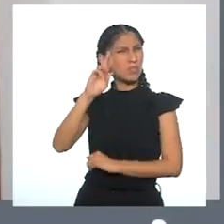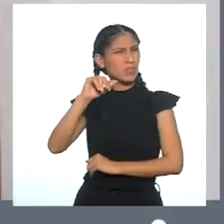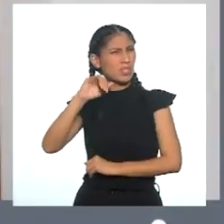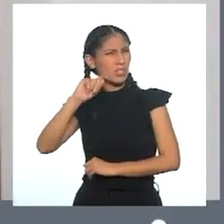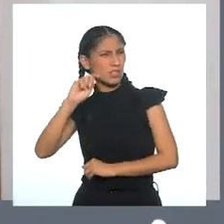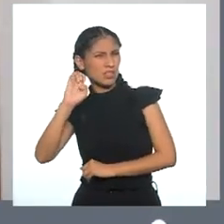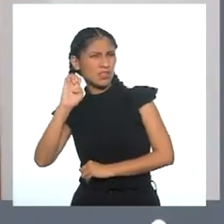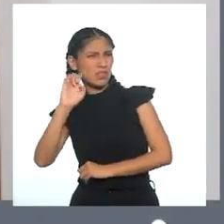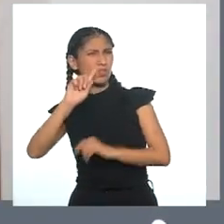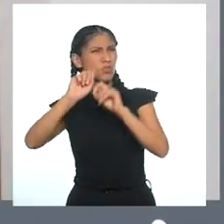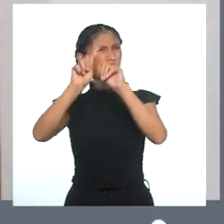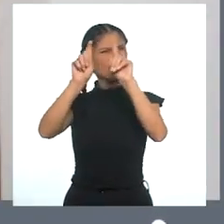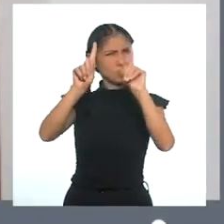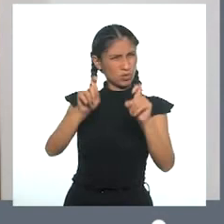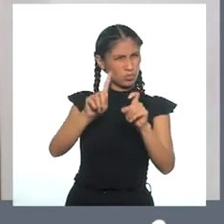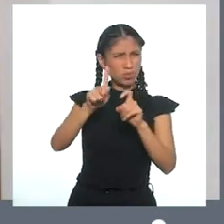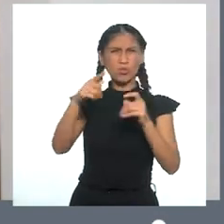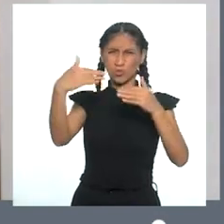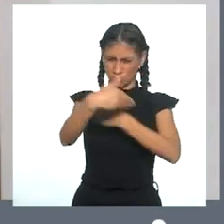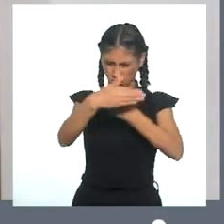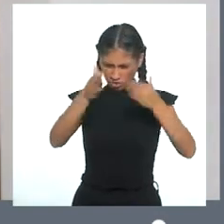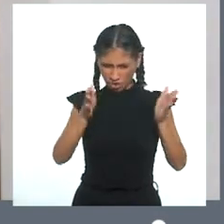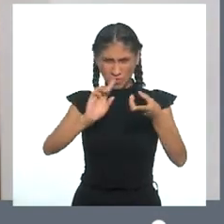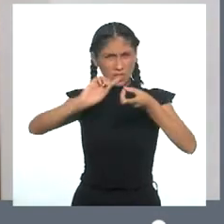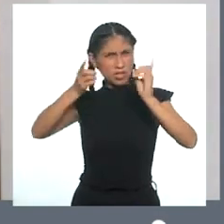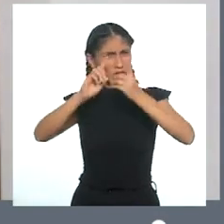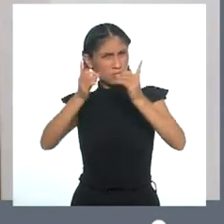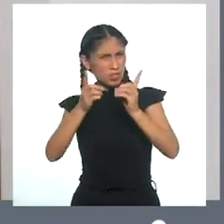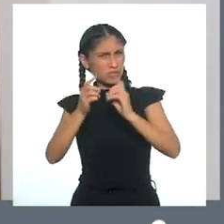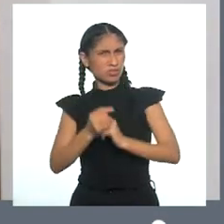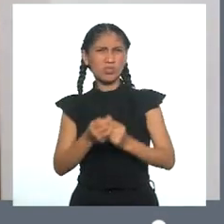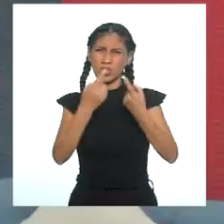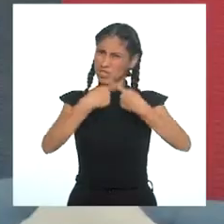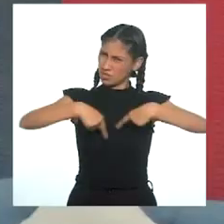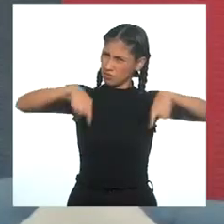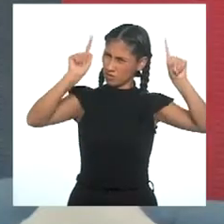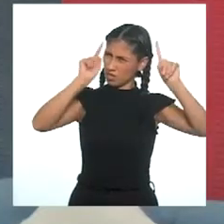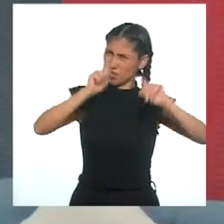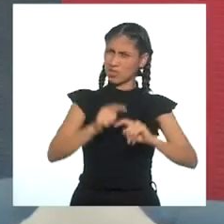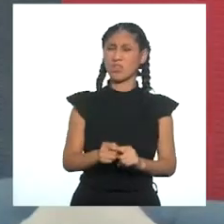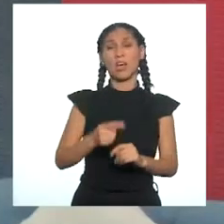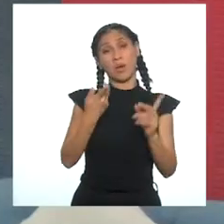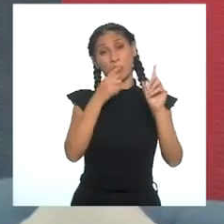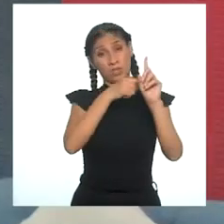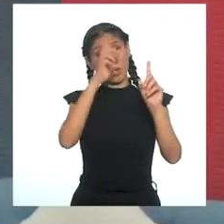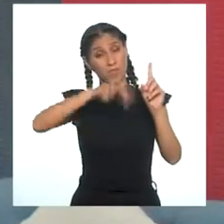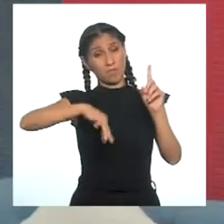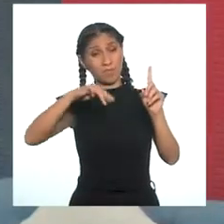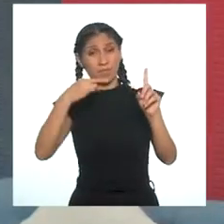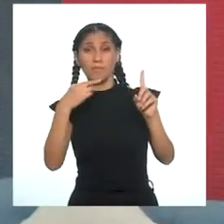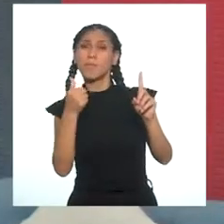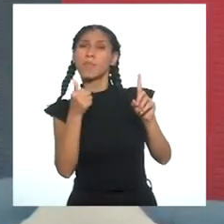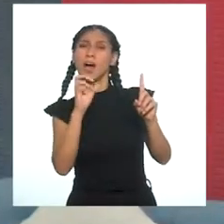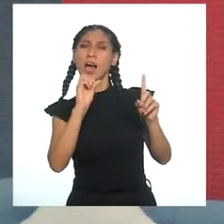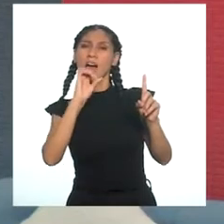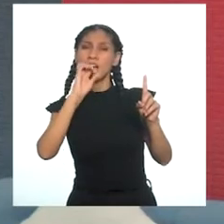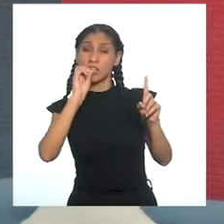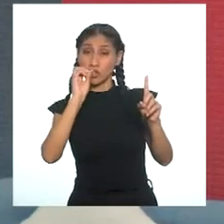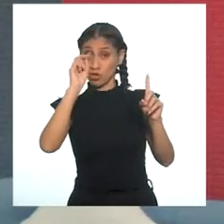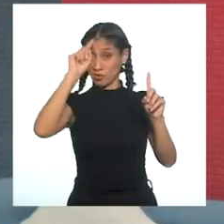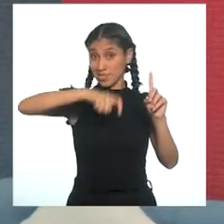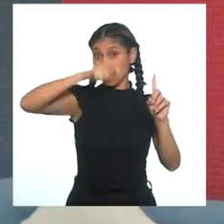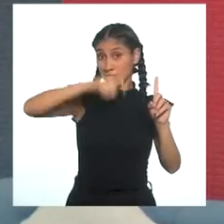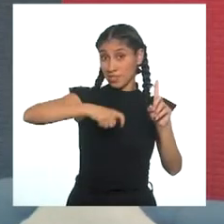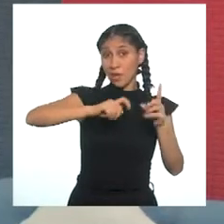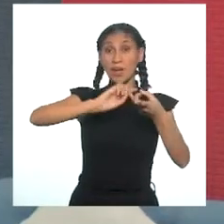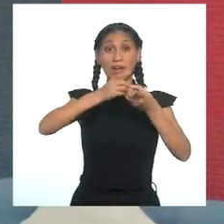¿Por qué tu tabla de conversión es diferente a la que usó Mario? Porque Mario necesitaba pasar de centímetros a metros, en cambio